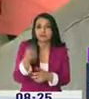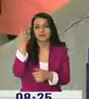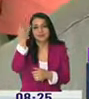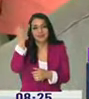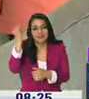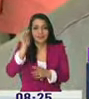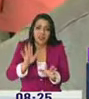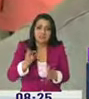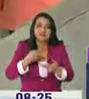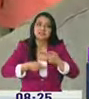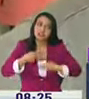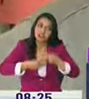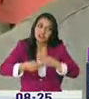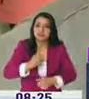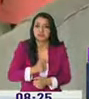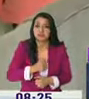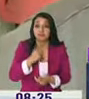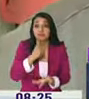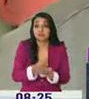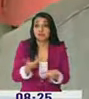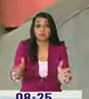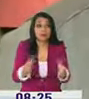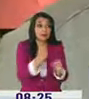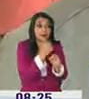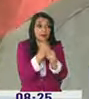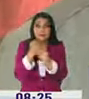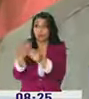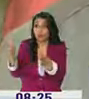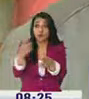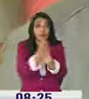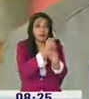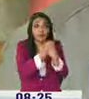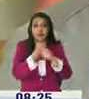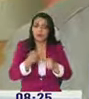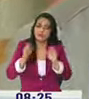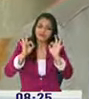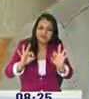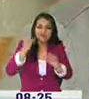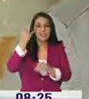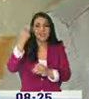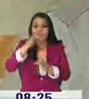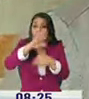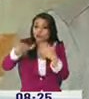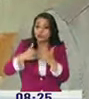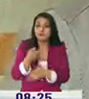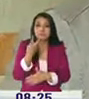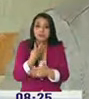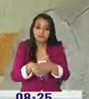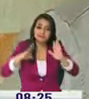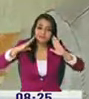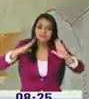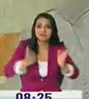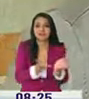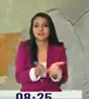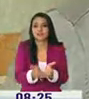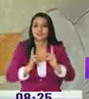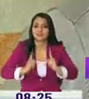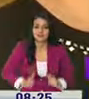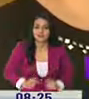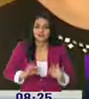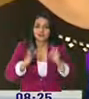y la necesidad que teníamos para hacer. Se prepararon todos mis hijos para atender este servicio de salud en